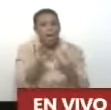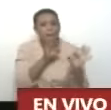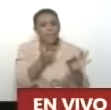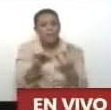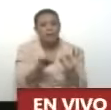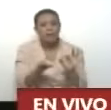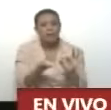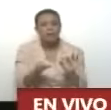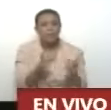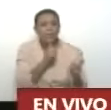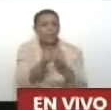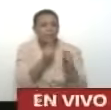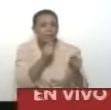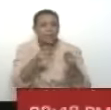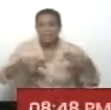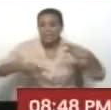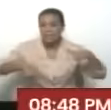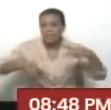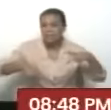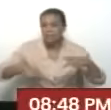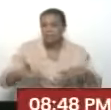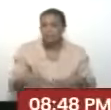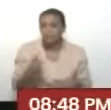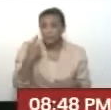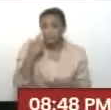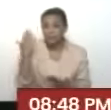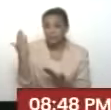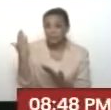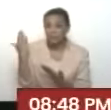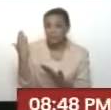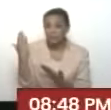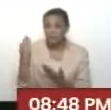podcast, de TikTok, ahí está,